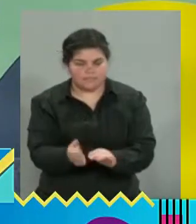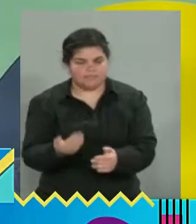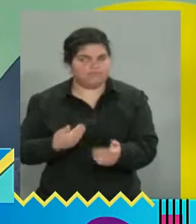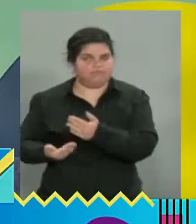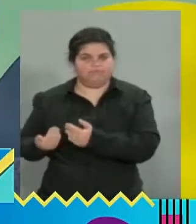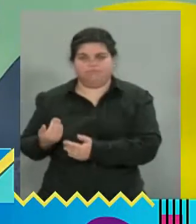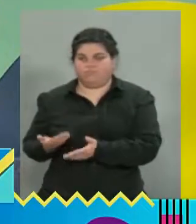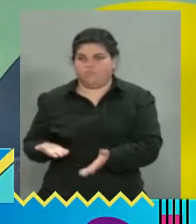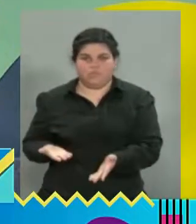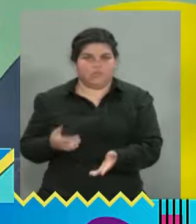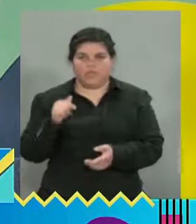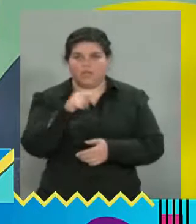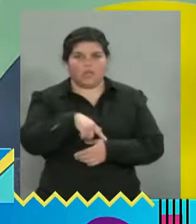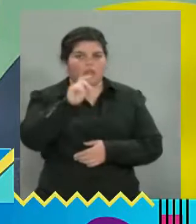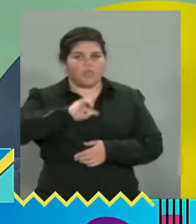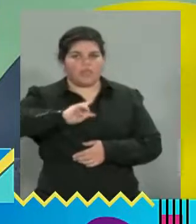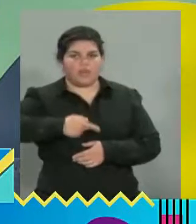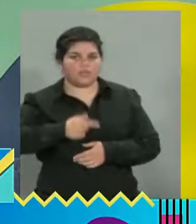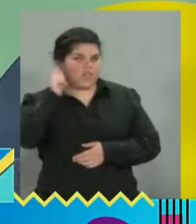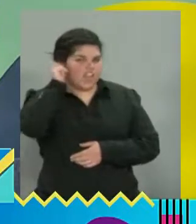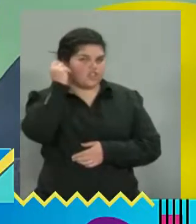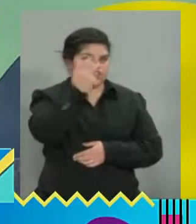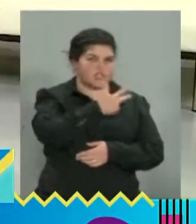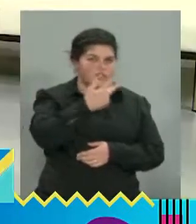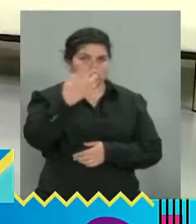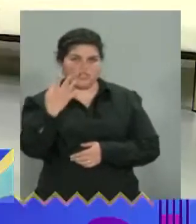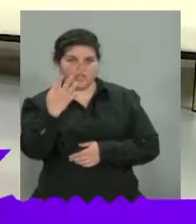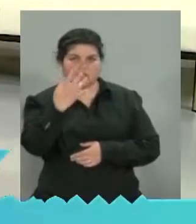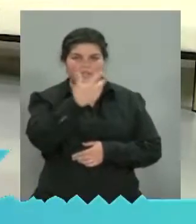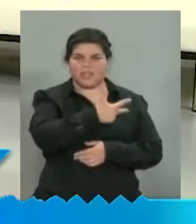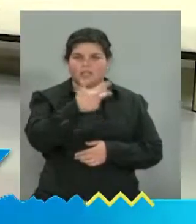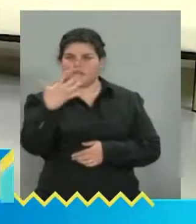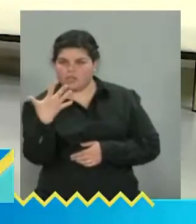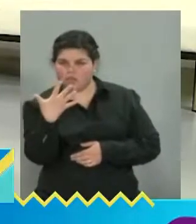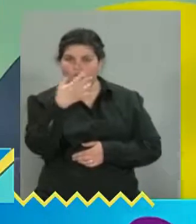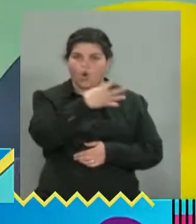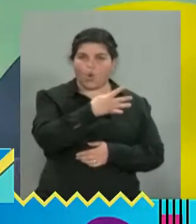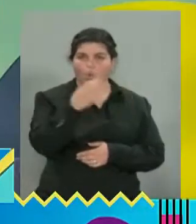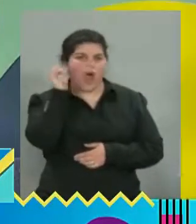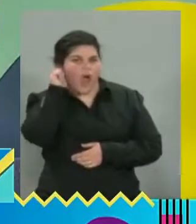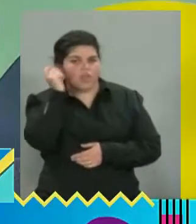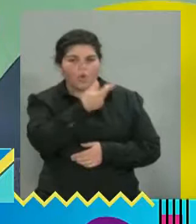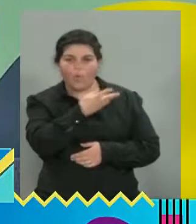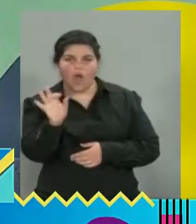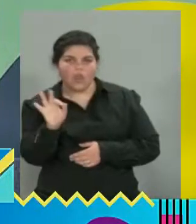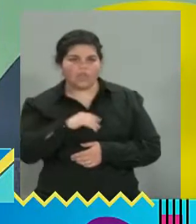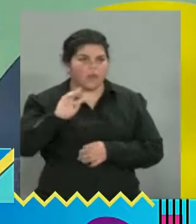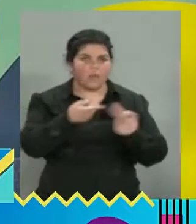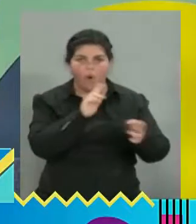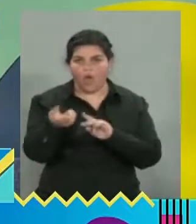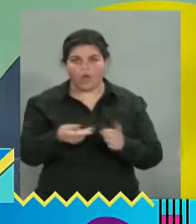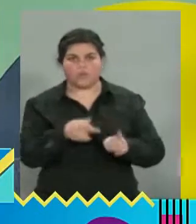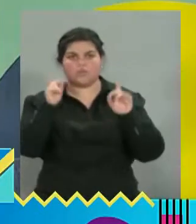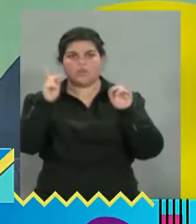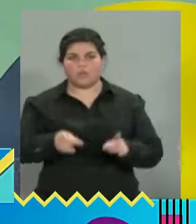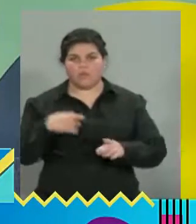una esperanza de vida de 35 a 40 años, sigue habiendo una resistencia muy fuerte por parte de la sociedad a la aceptación de las